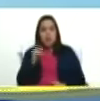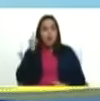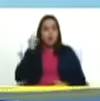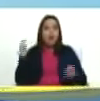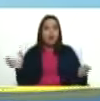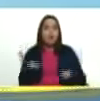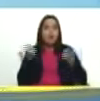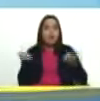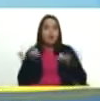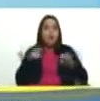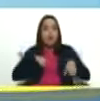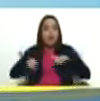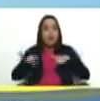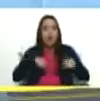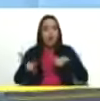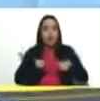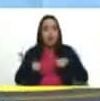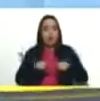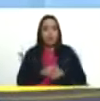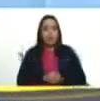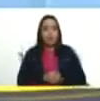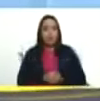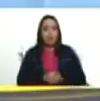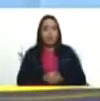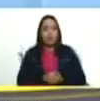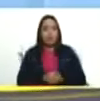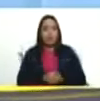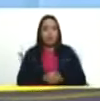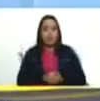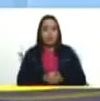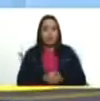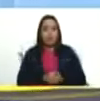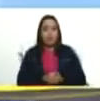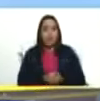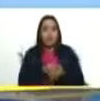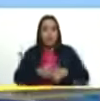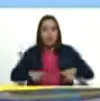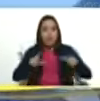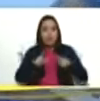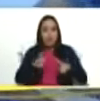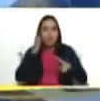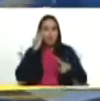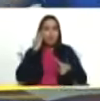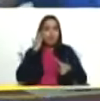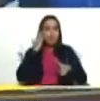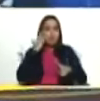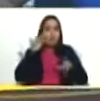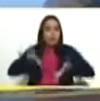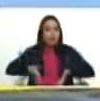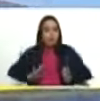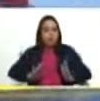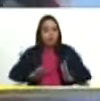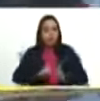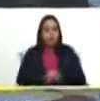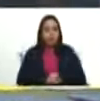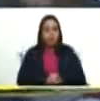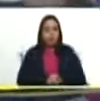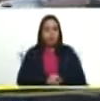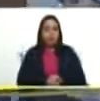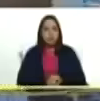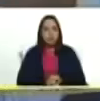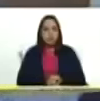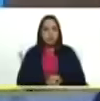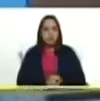promotora, coordinadora de parte de la ruta materna de acá del municipio Angostura del Orinoco y del Estado Bolívar, nuestra señora Magli